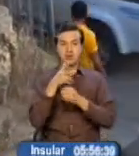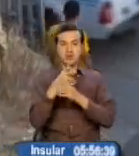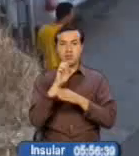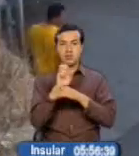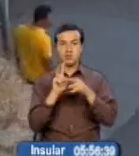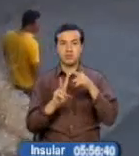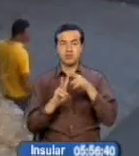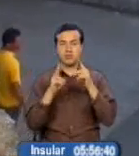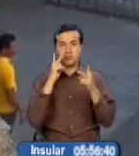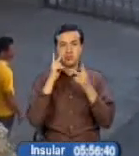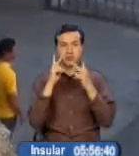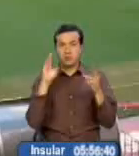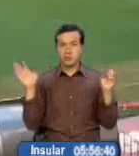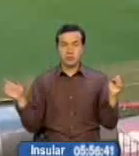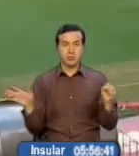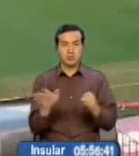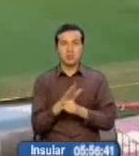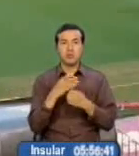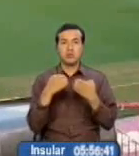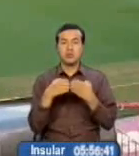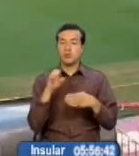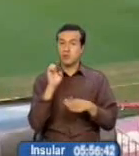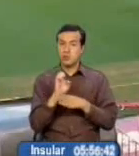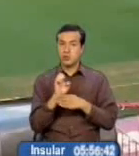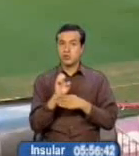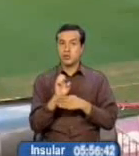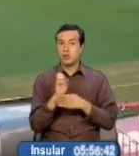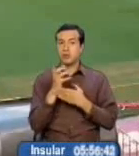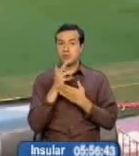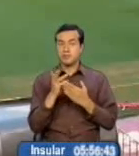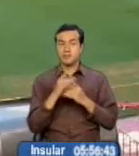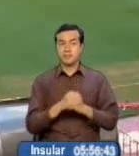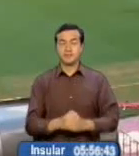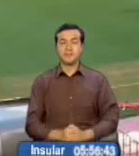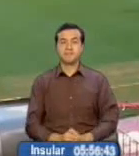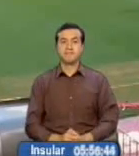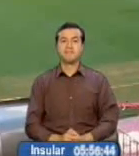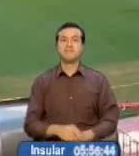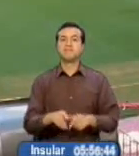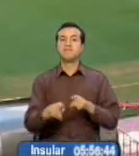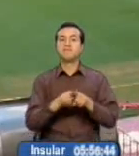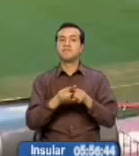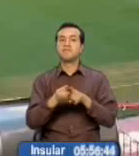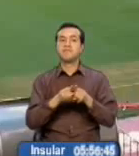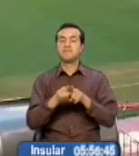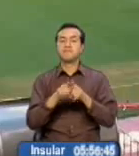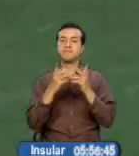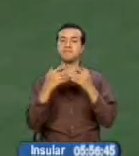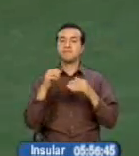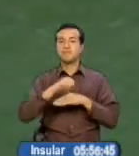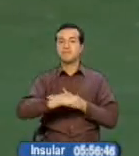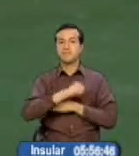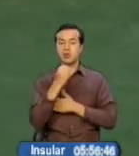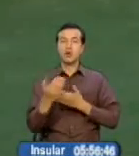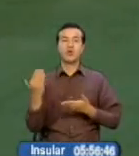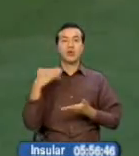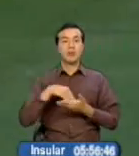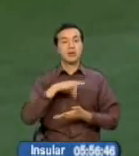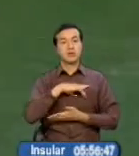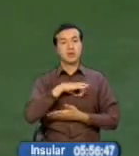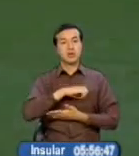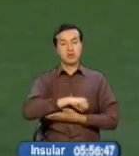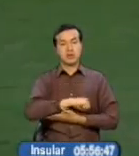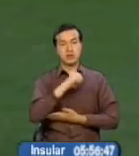TV cubriendo todo lo que hacía la selección ecuatoriana. Bueno, en esa competición se terminó coronando nuevamente como campeón de